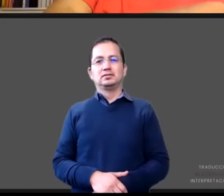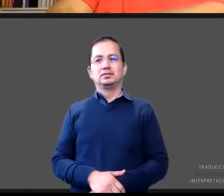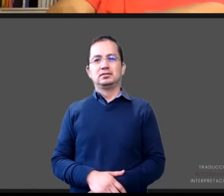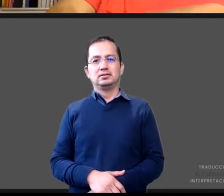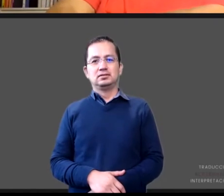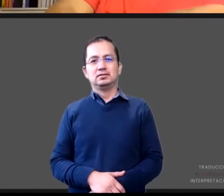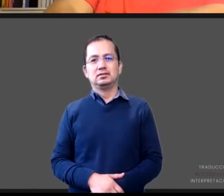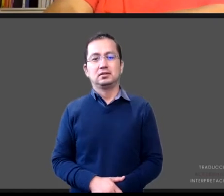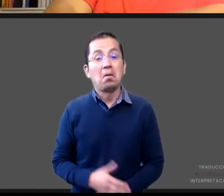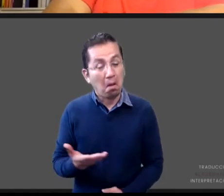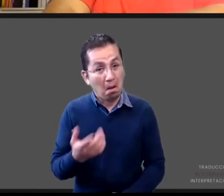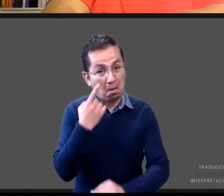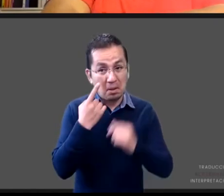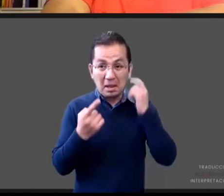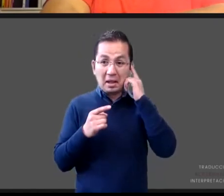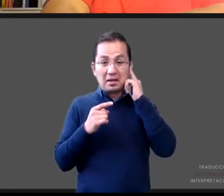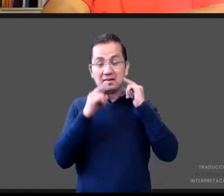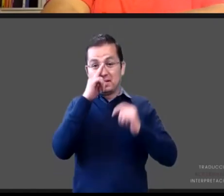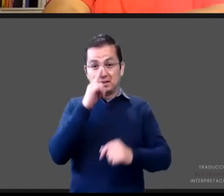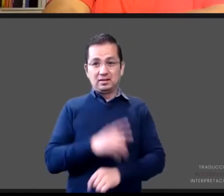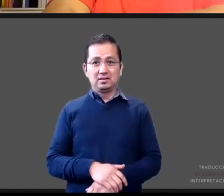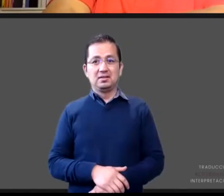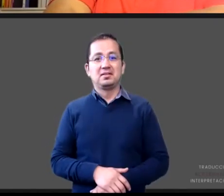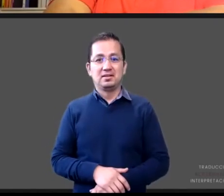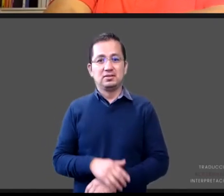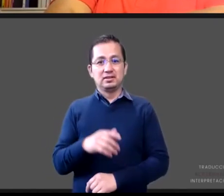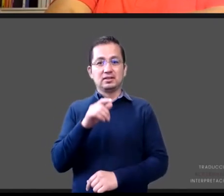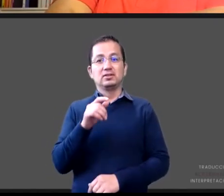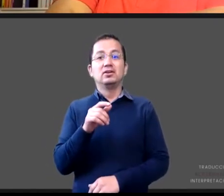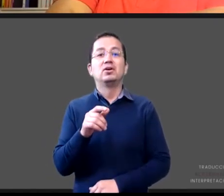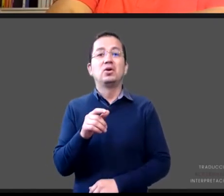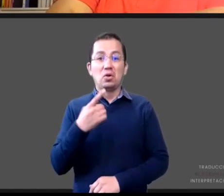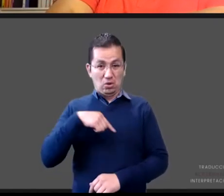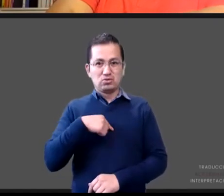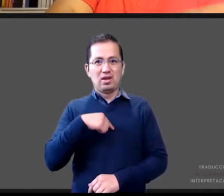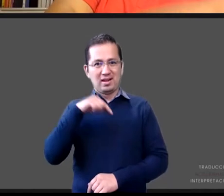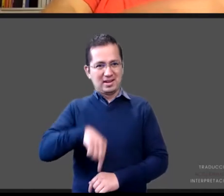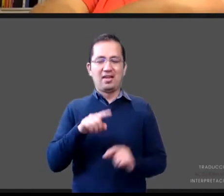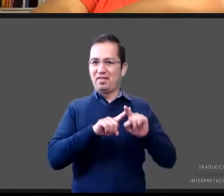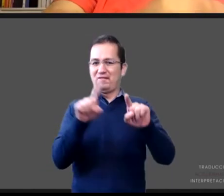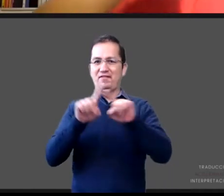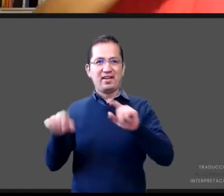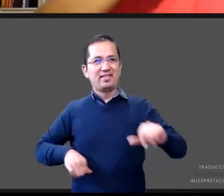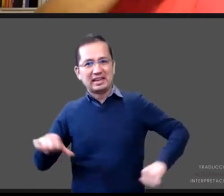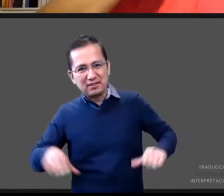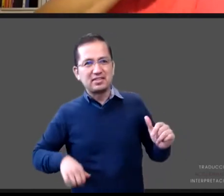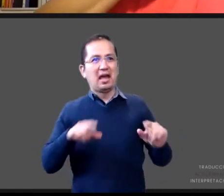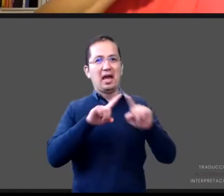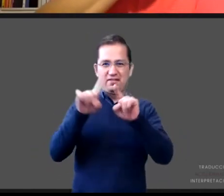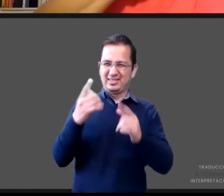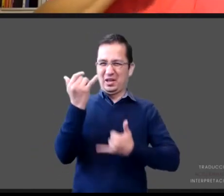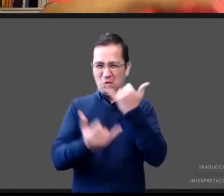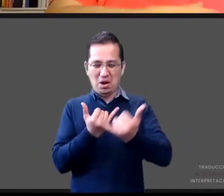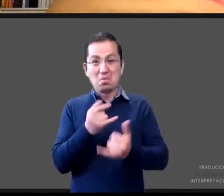Para que vean, además tuvimos muchas acciones y propuestas lúdicas como esta de Fernando